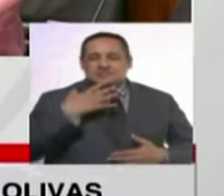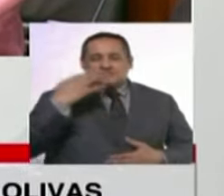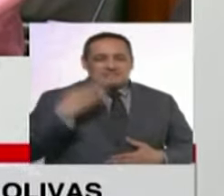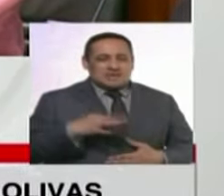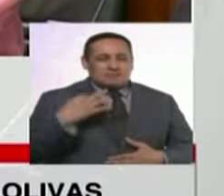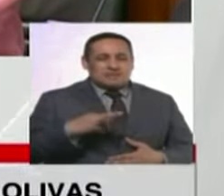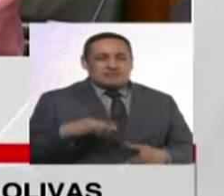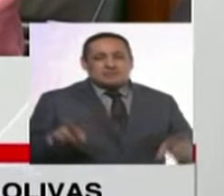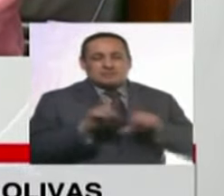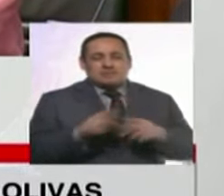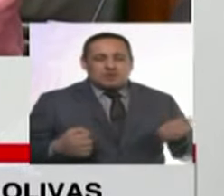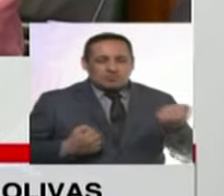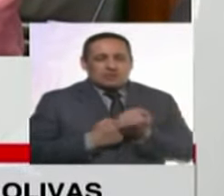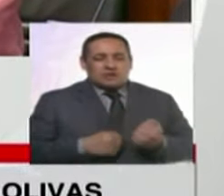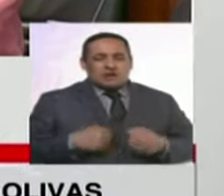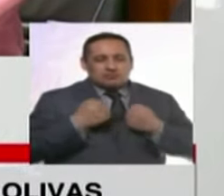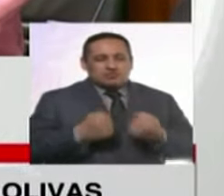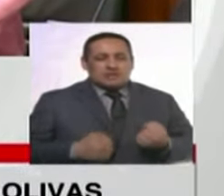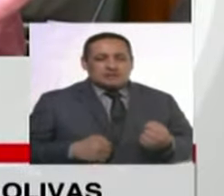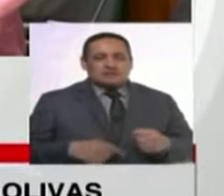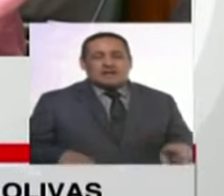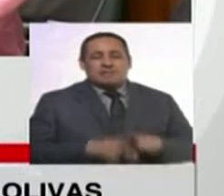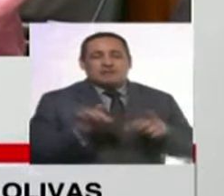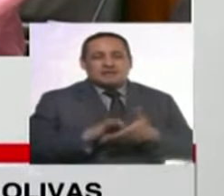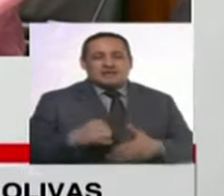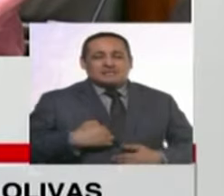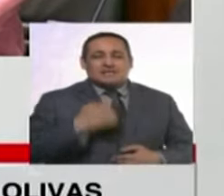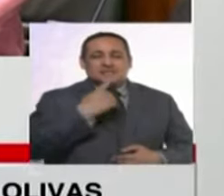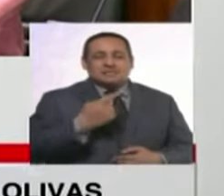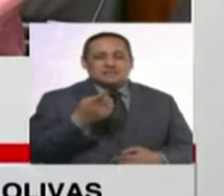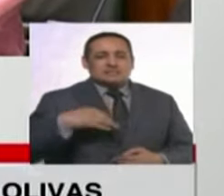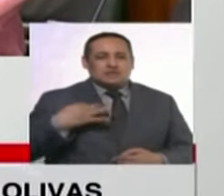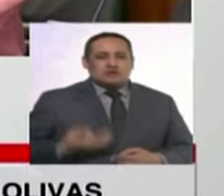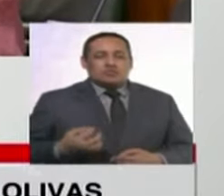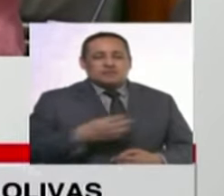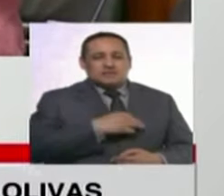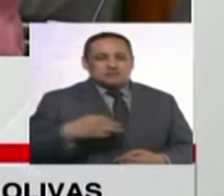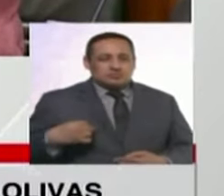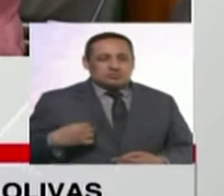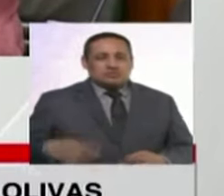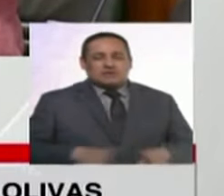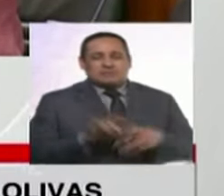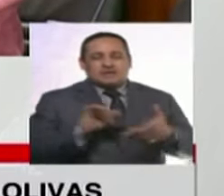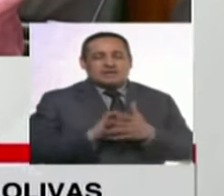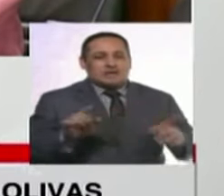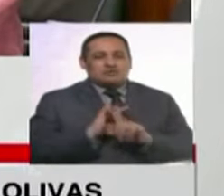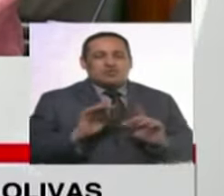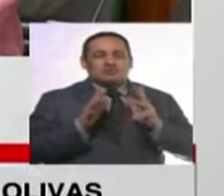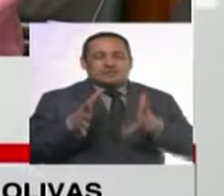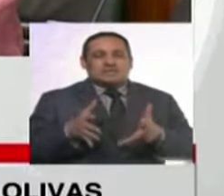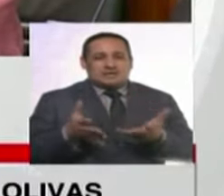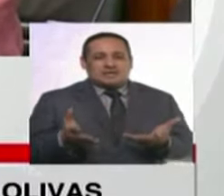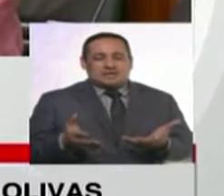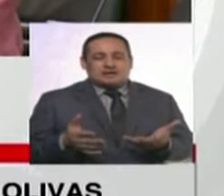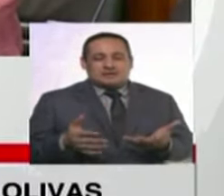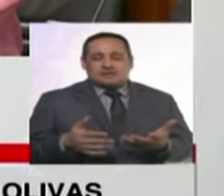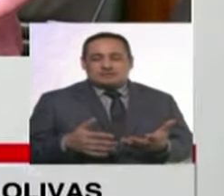voy a luchar y Lucharé también decirle señor ministro que no se deje